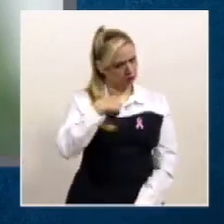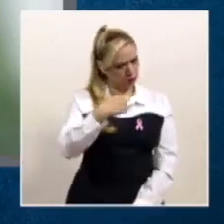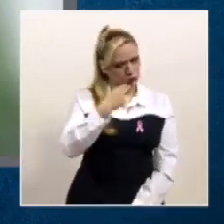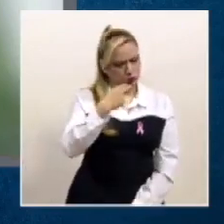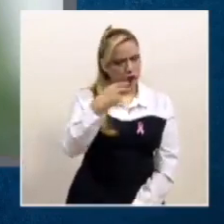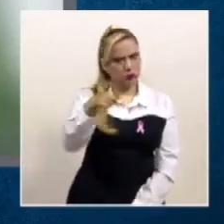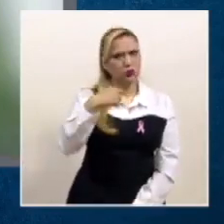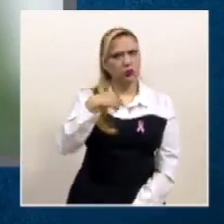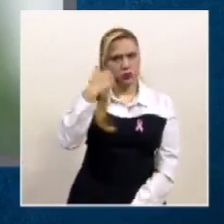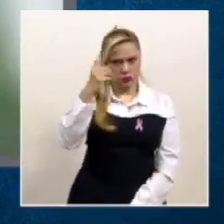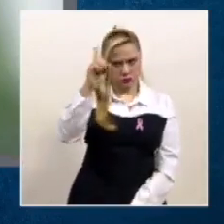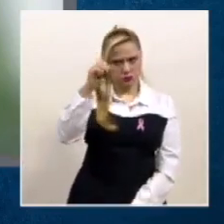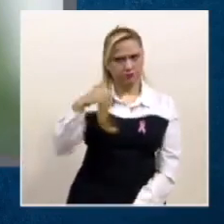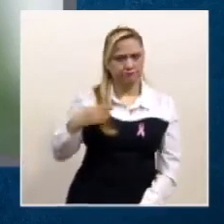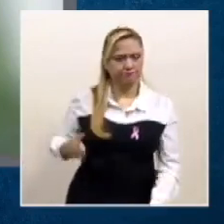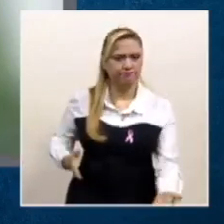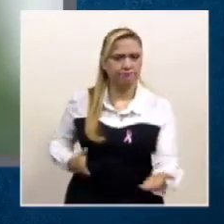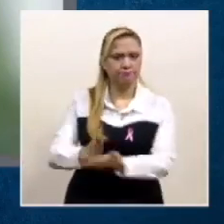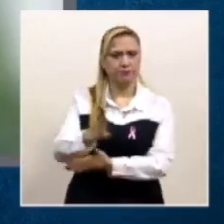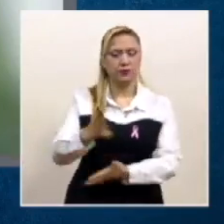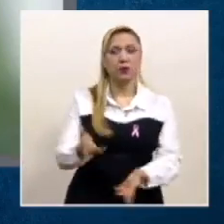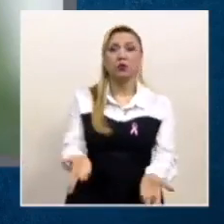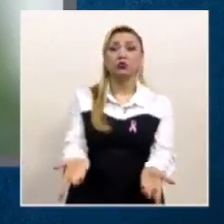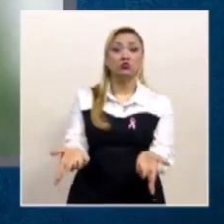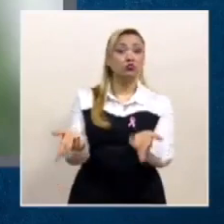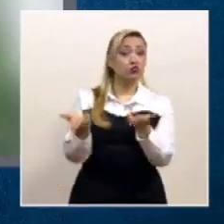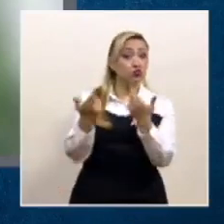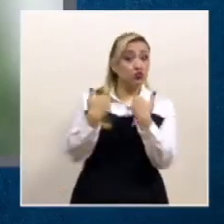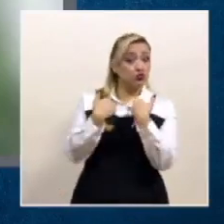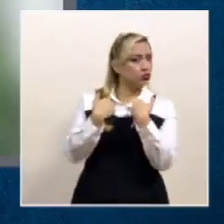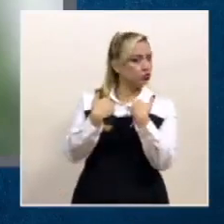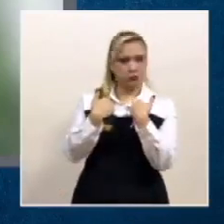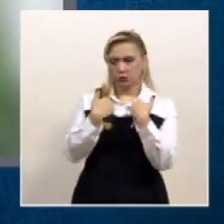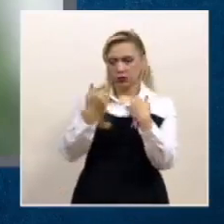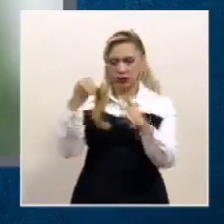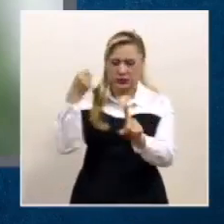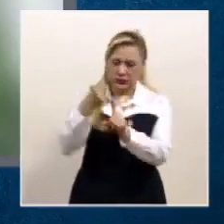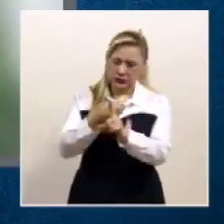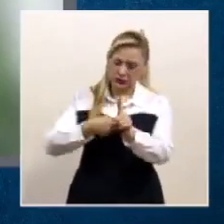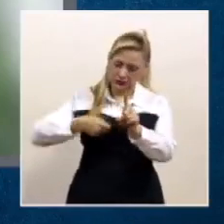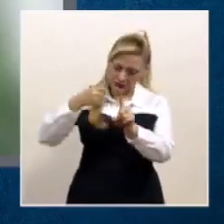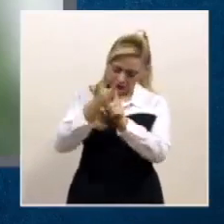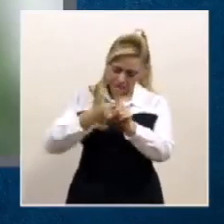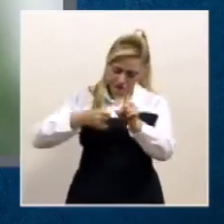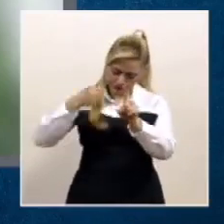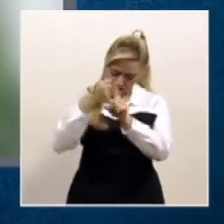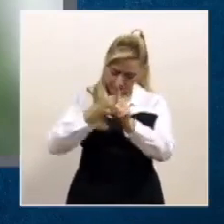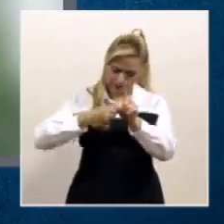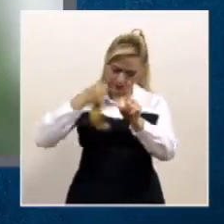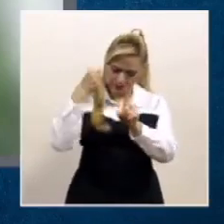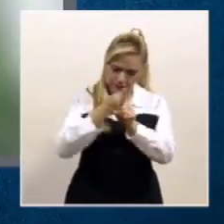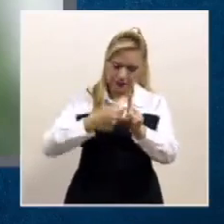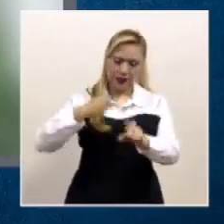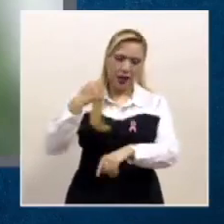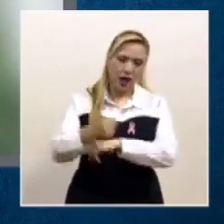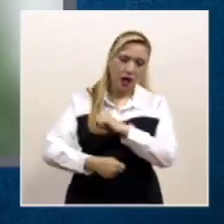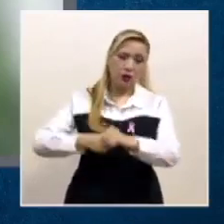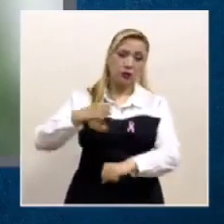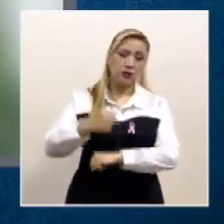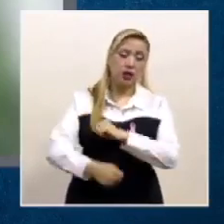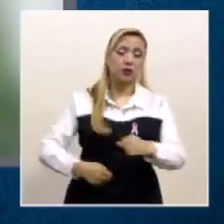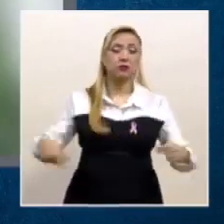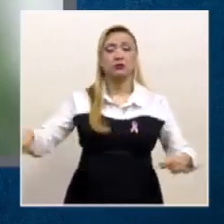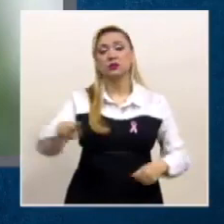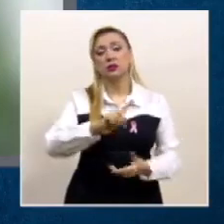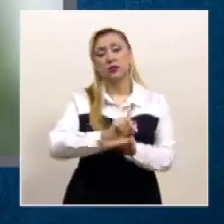dando y que, pues, insisto, no han sido un regalo, han sido luchas o más bien producto de la lucha social que han emprendido las personas